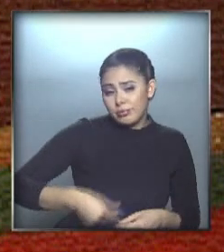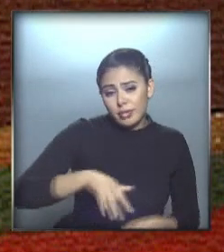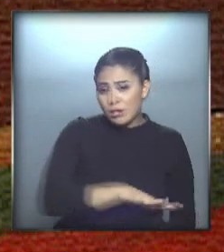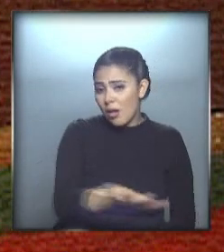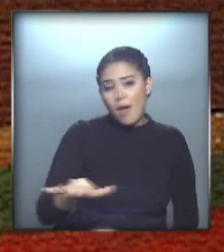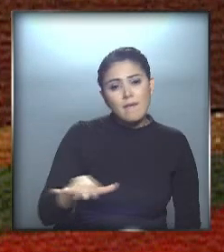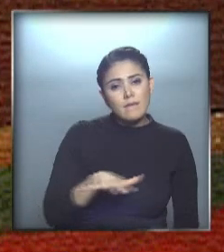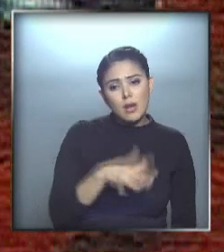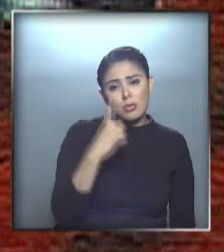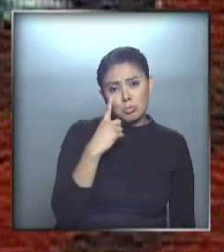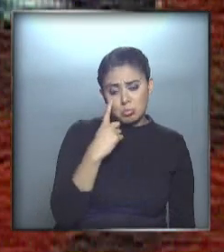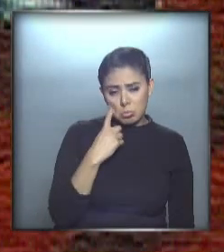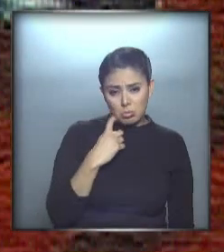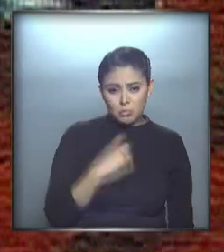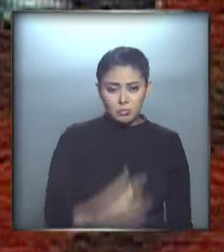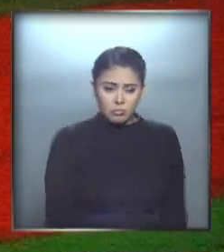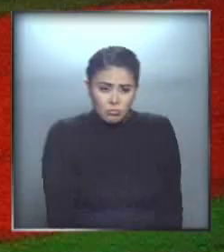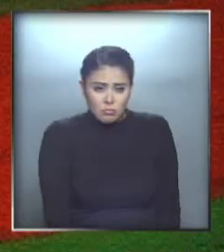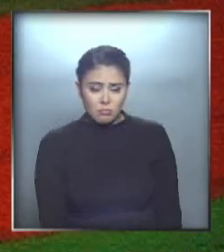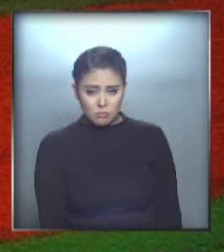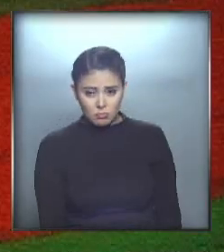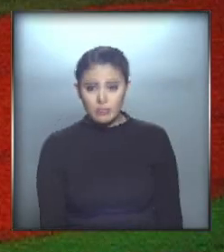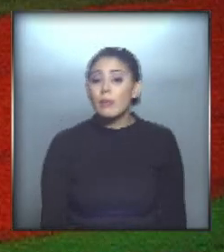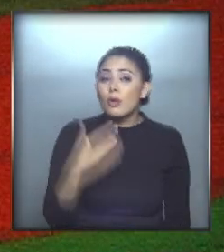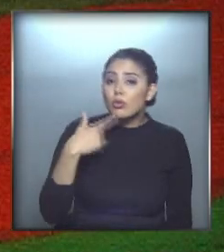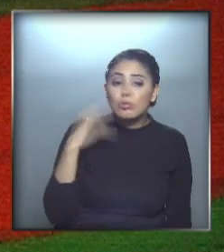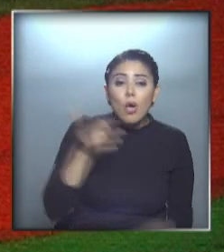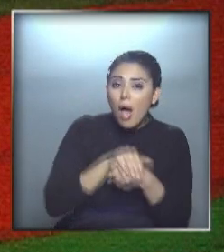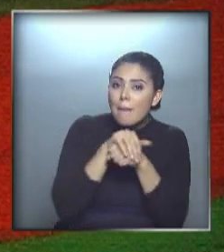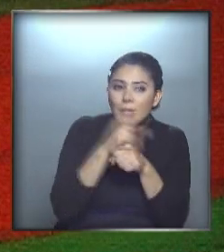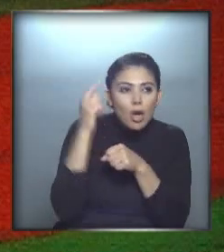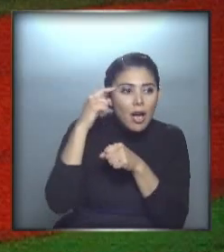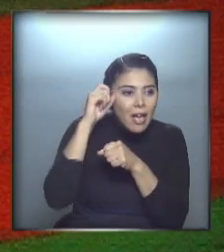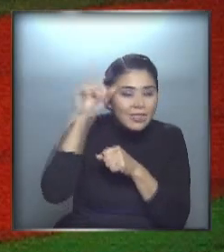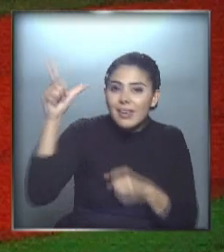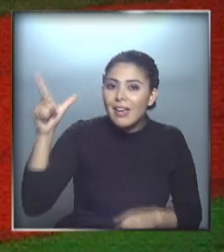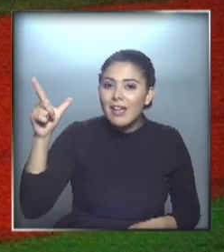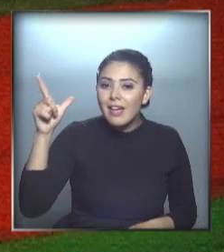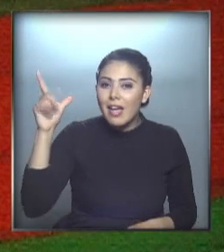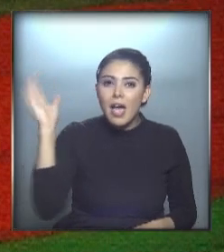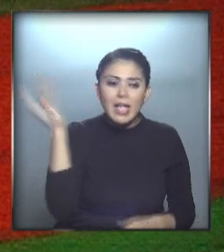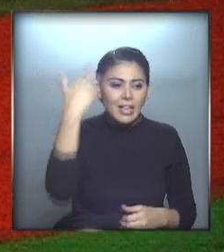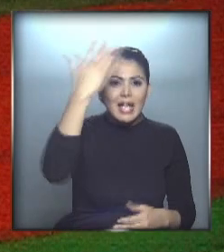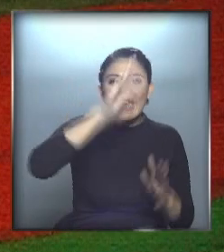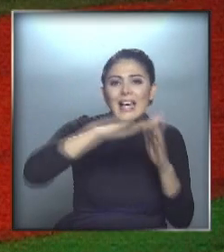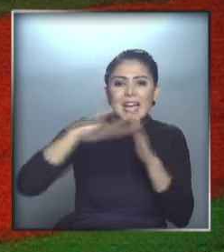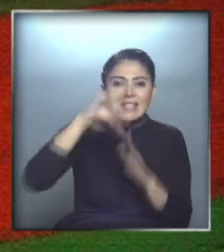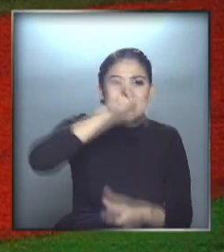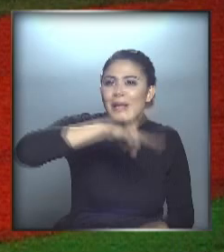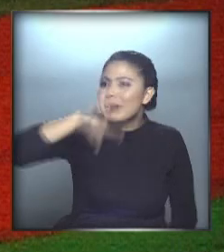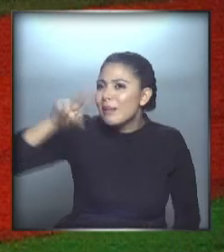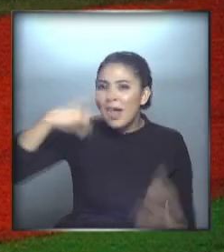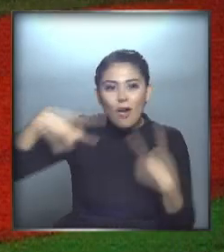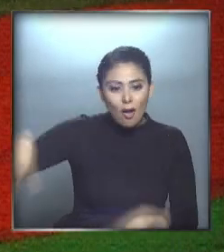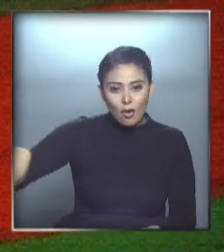se puso muy triste. Pero con mis amigos tuvimos una idea y pintamos las casas de colores.